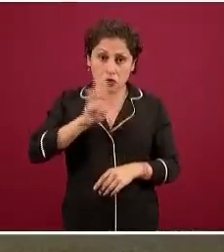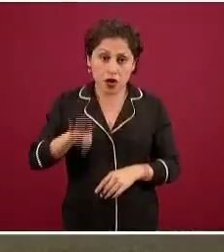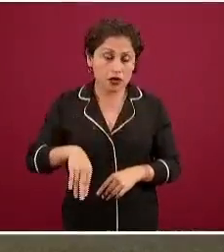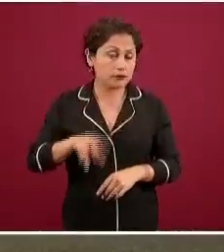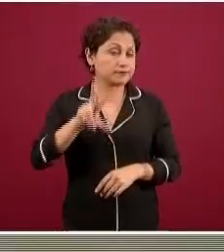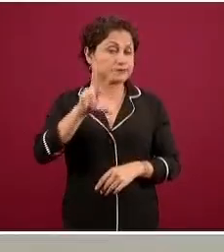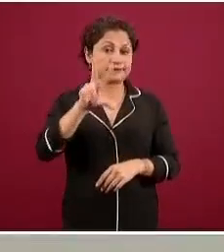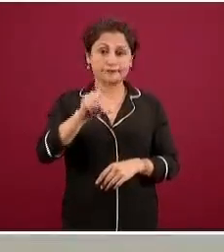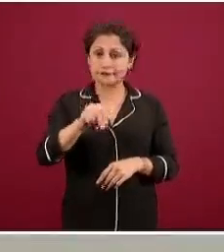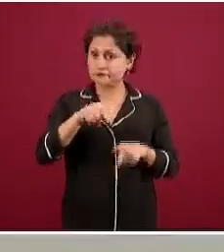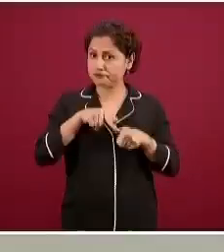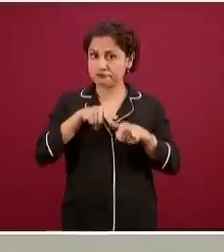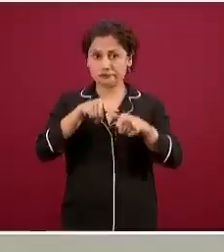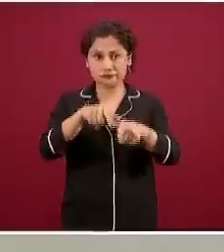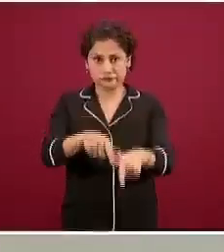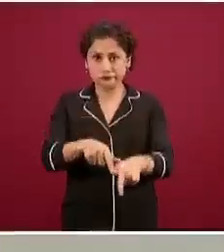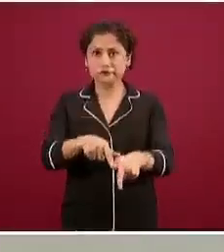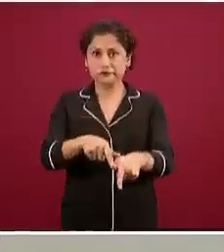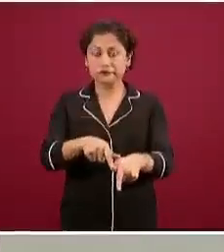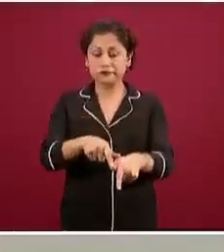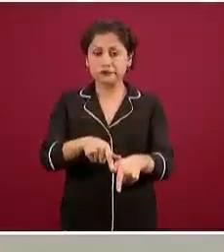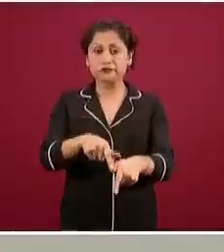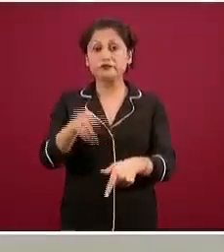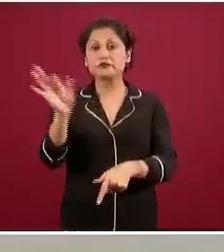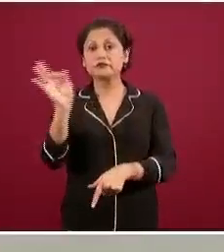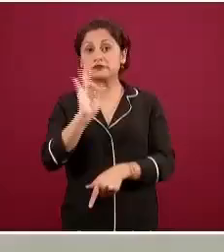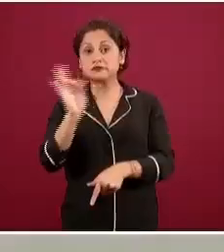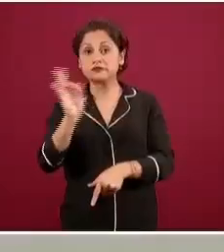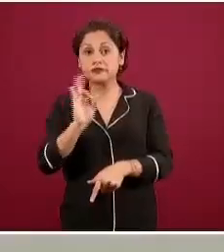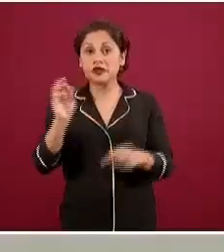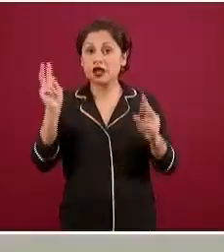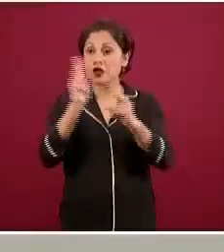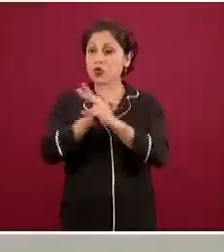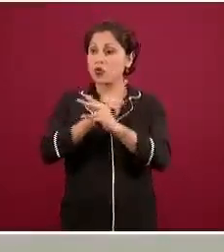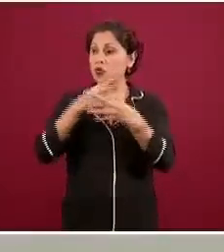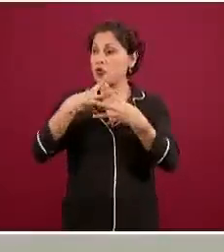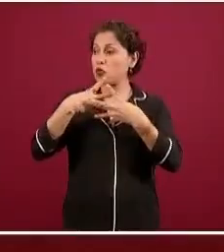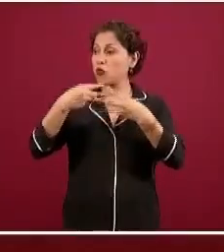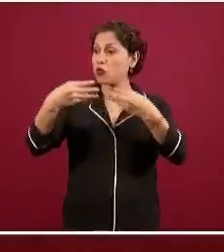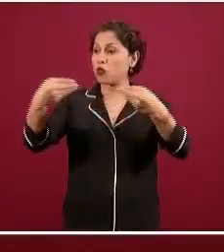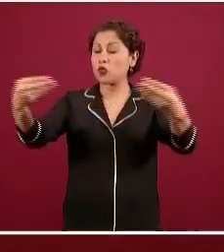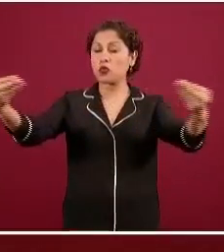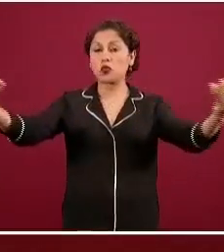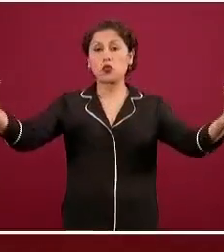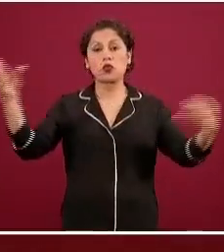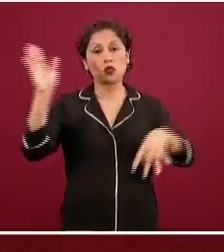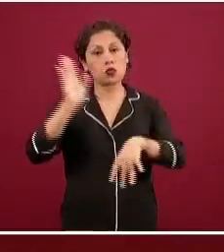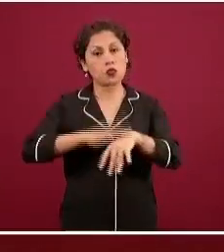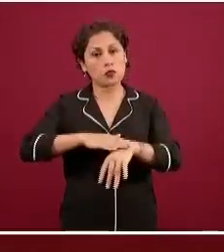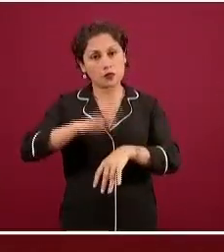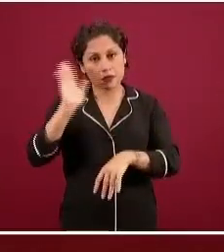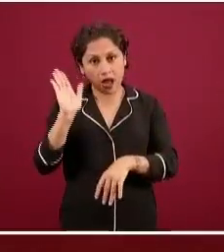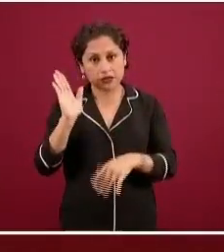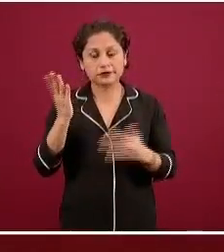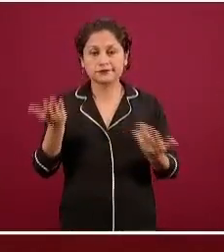efecto opuesto, riesgo de propagación de infecciones. Entonces, por eso hicimos esta nota y dijimos, no, las cosas